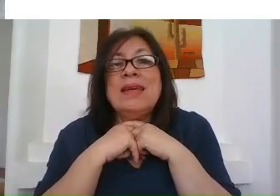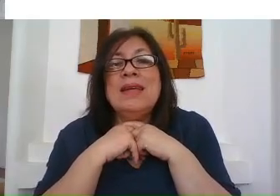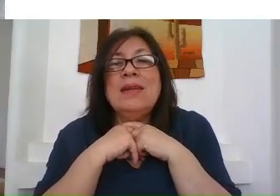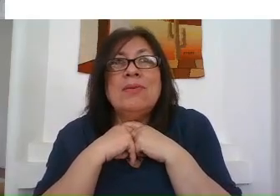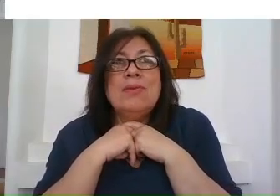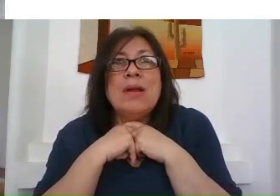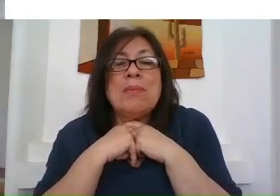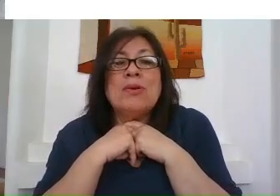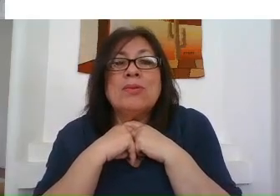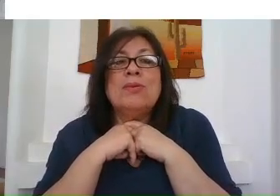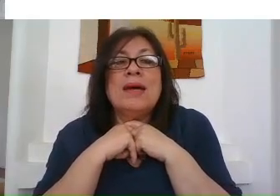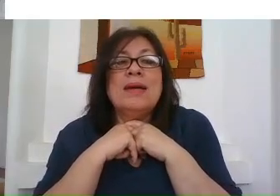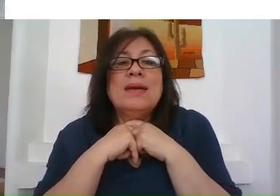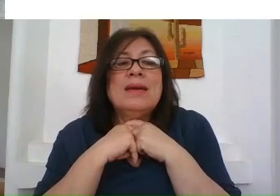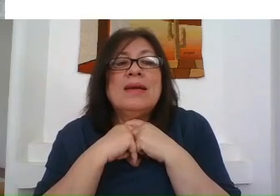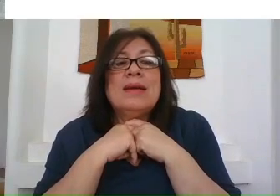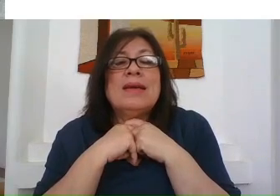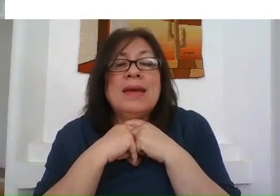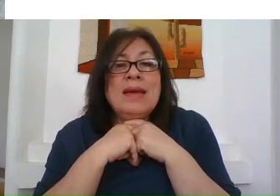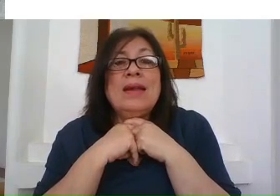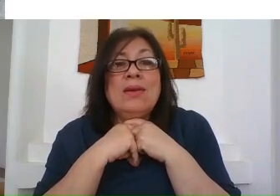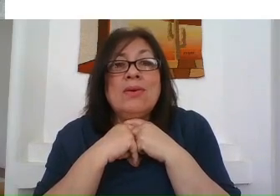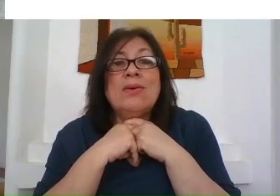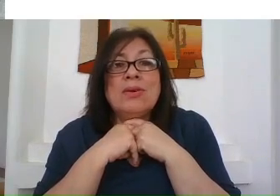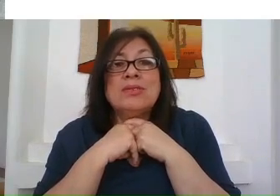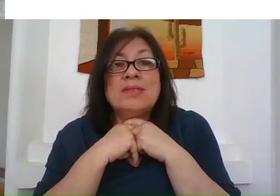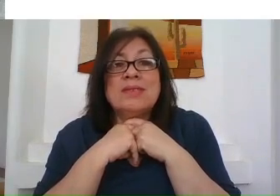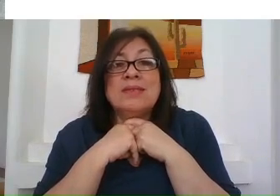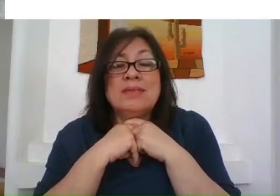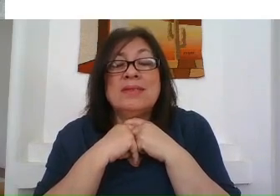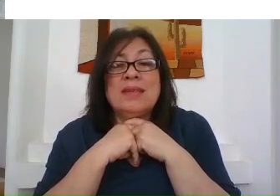cuando adquieren una postura que